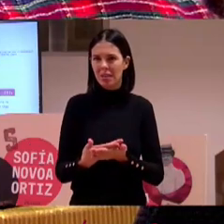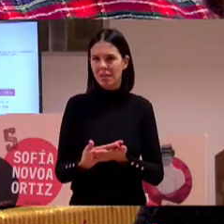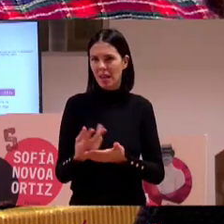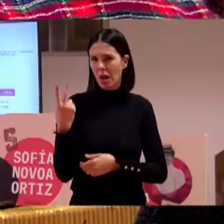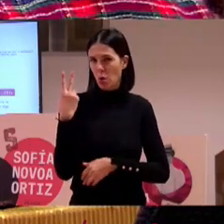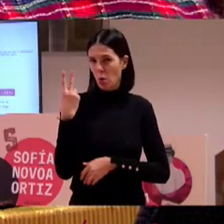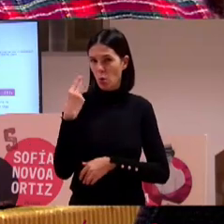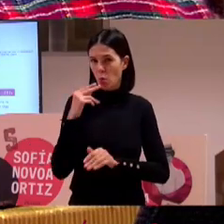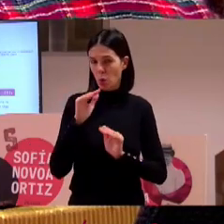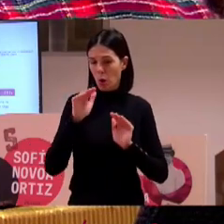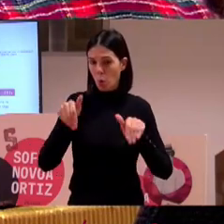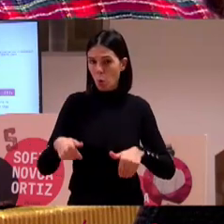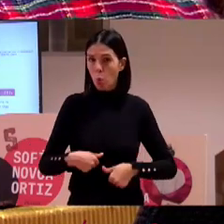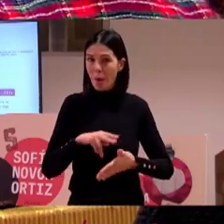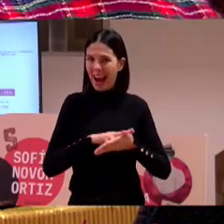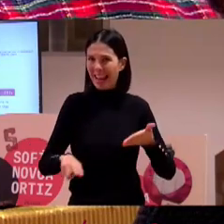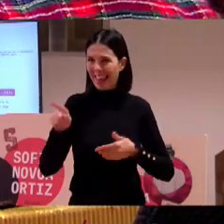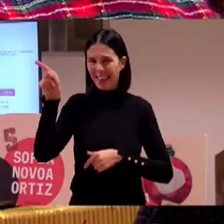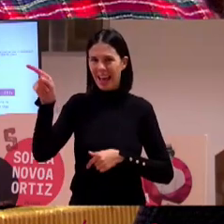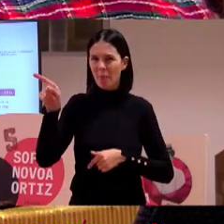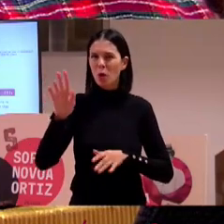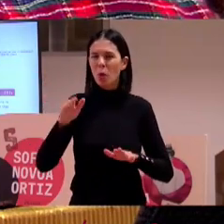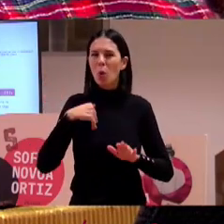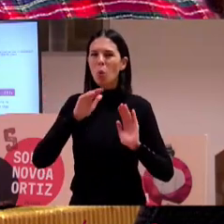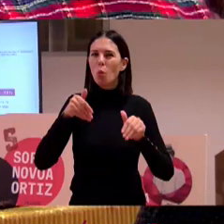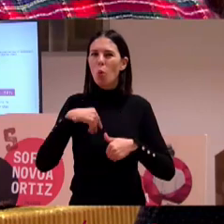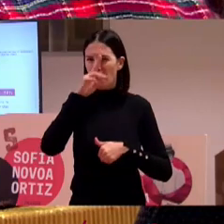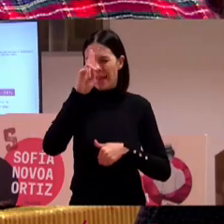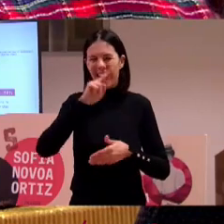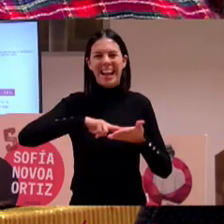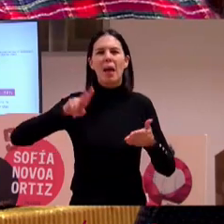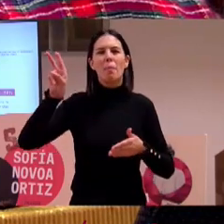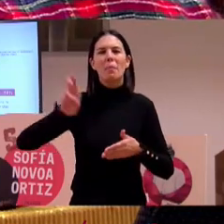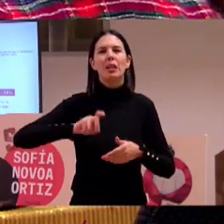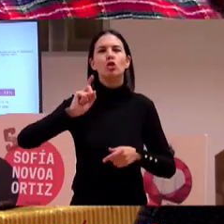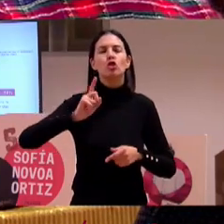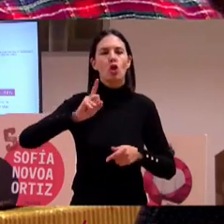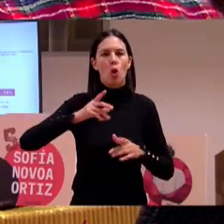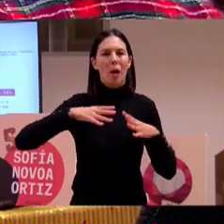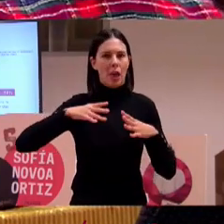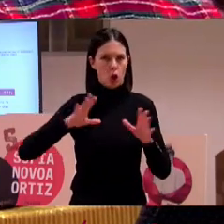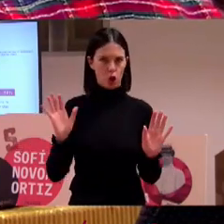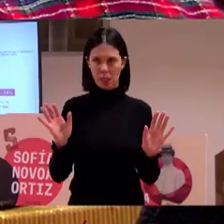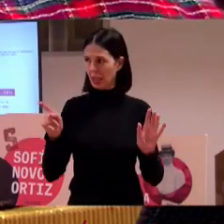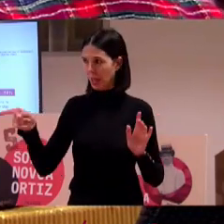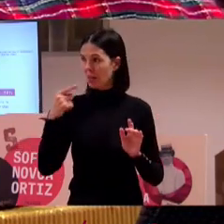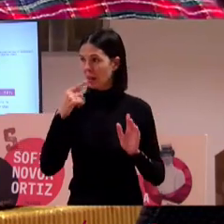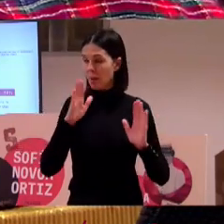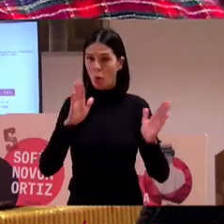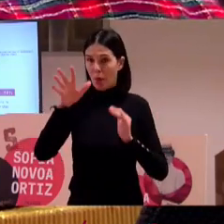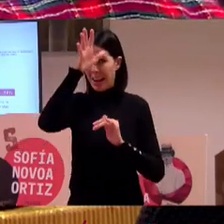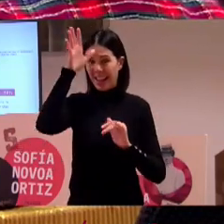volve non a Galicia, volve a Madrid. A Galicia viña de vacacións, non? Claro, pero, de vacacións, pero é normal. A casa